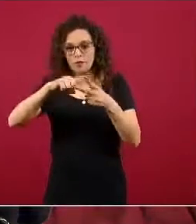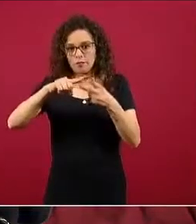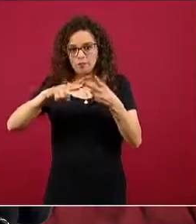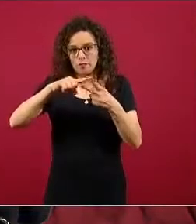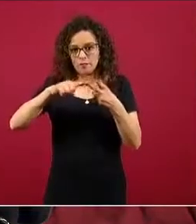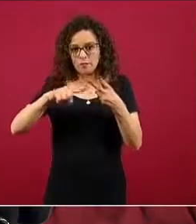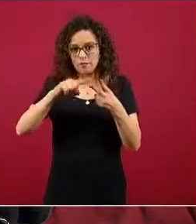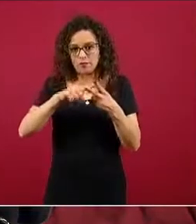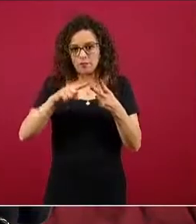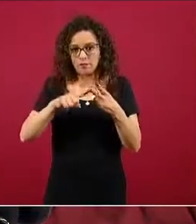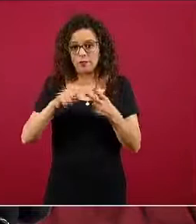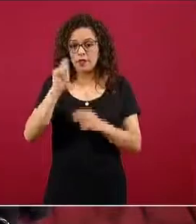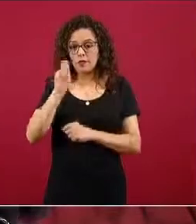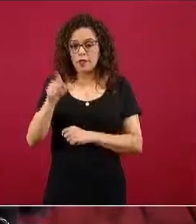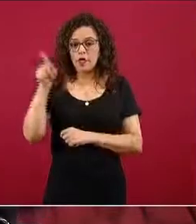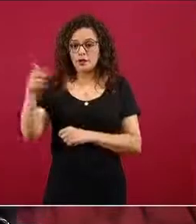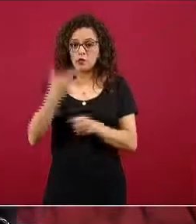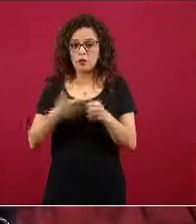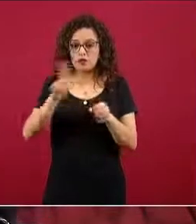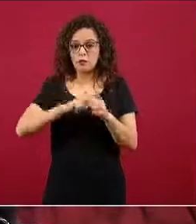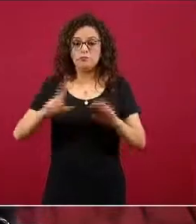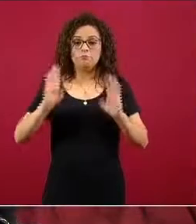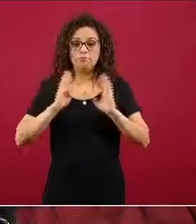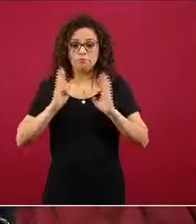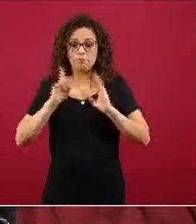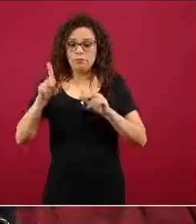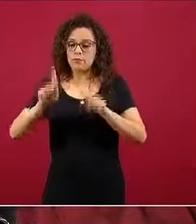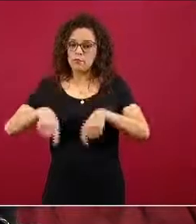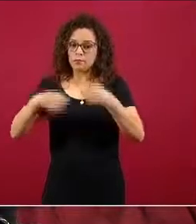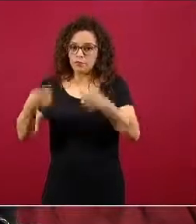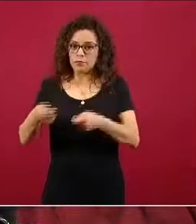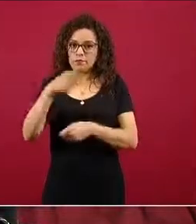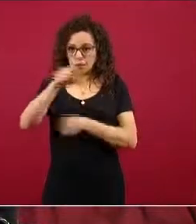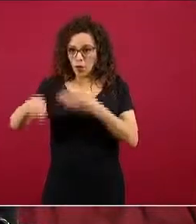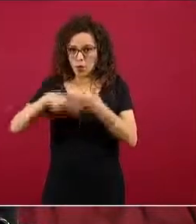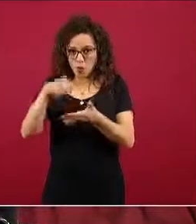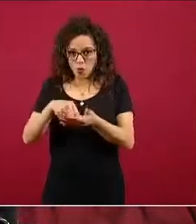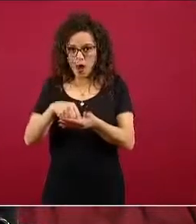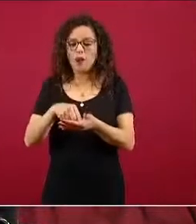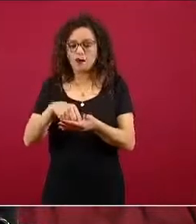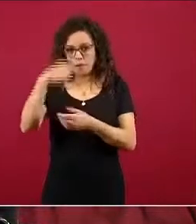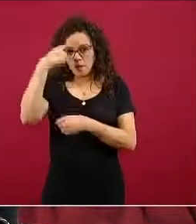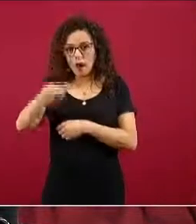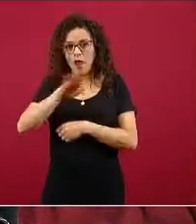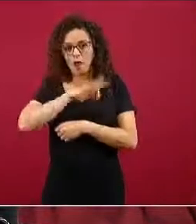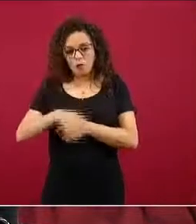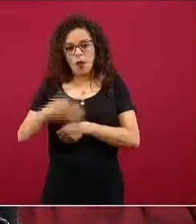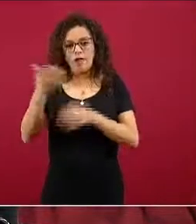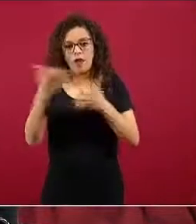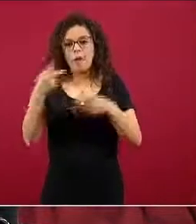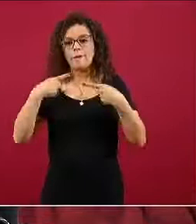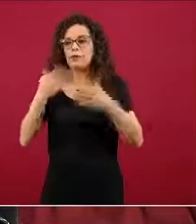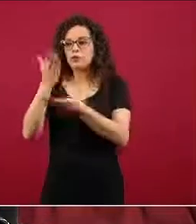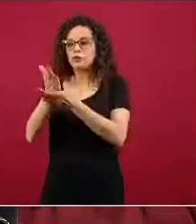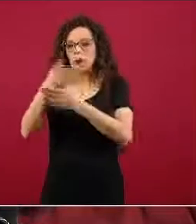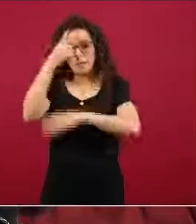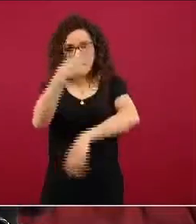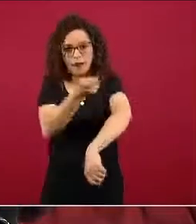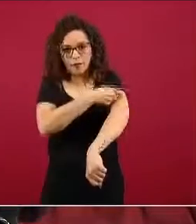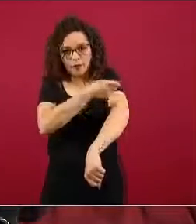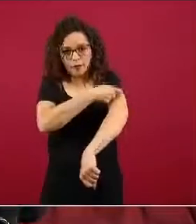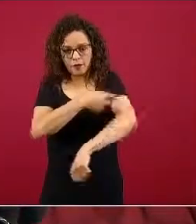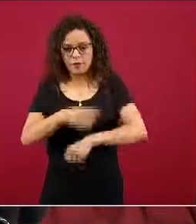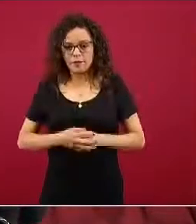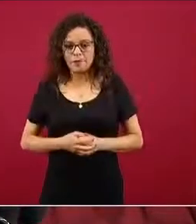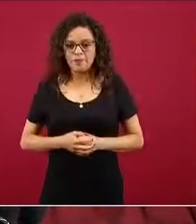unidades militares en las que ocurrirá esa vacunación en esas entidades federativas. La siguiente.